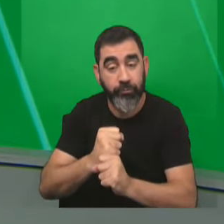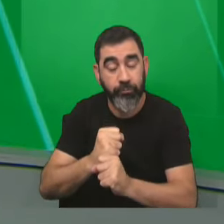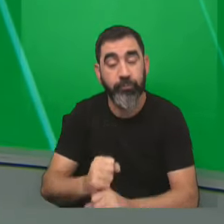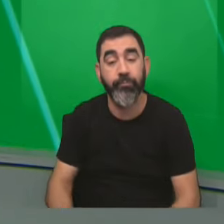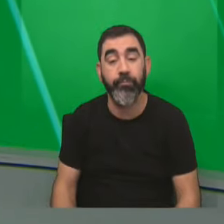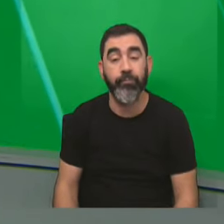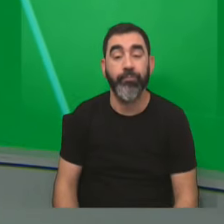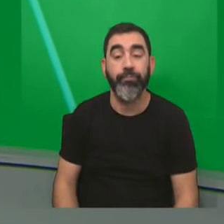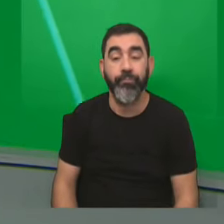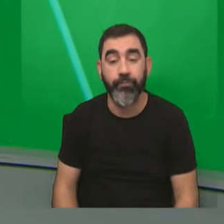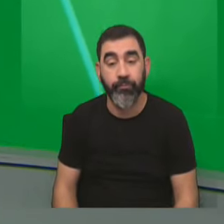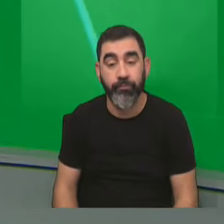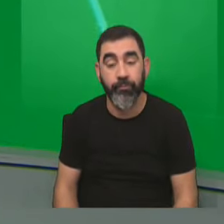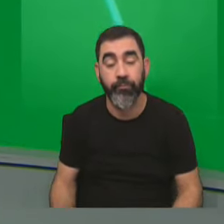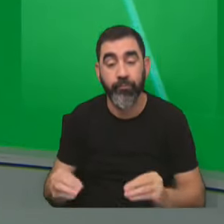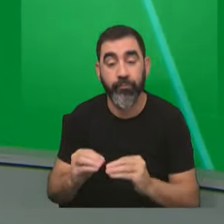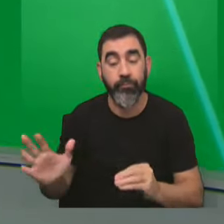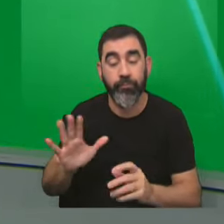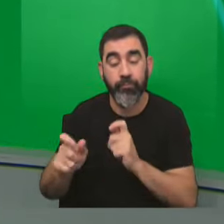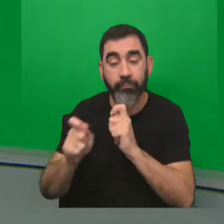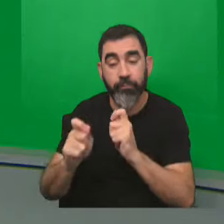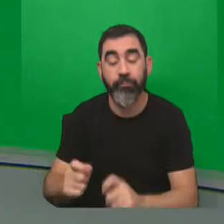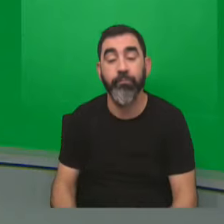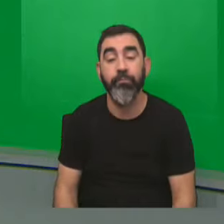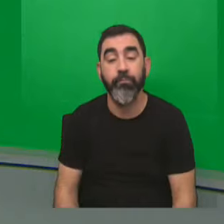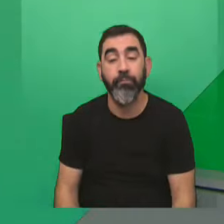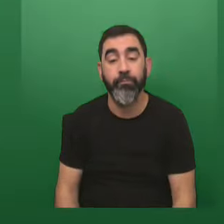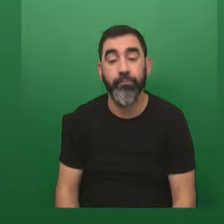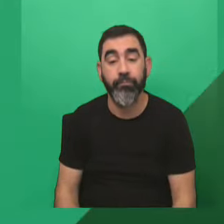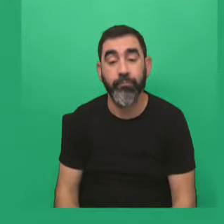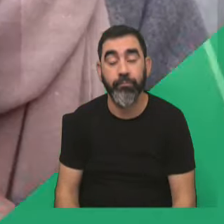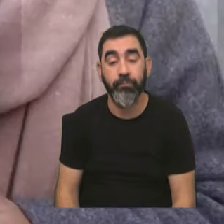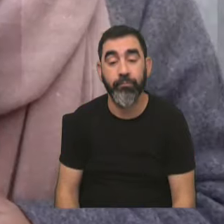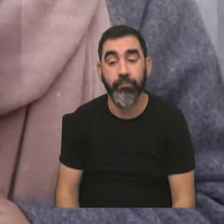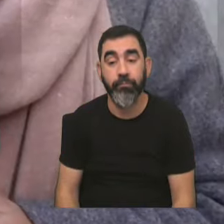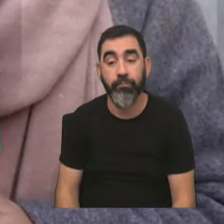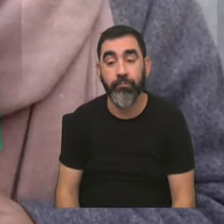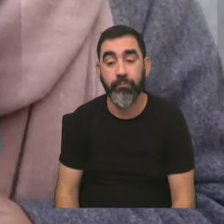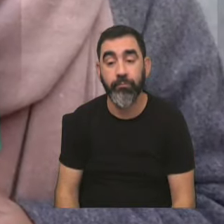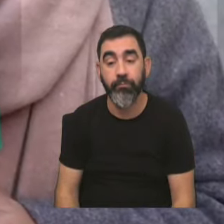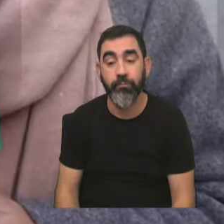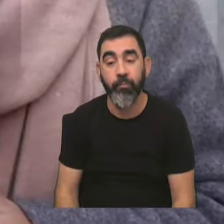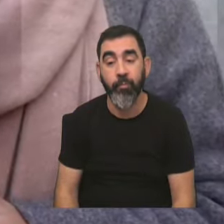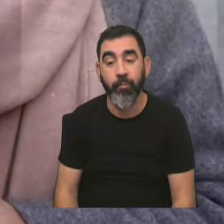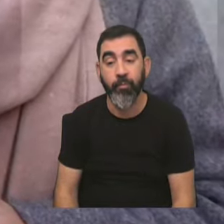esta información con nuestra periodista Juliana perdomo Cómo estás Juliana bienvenida buen mediodía para